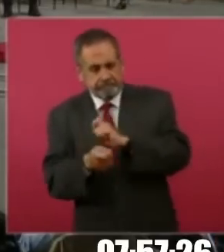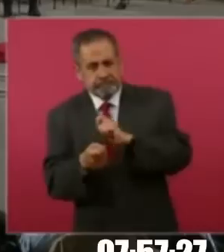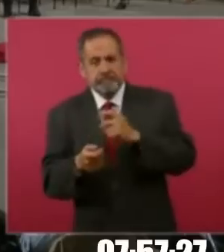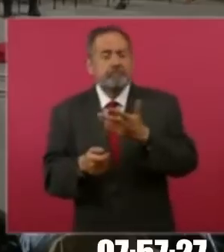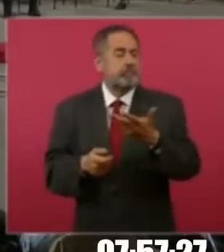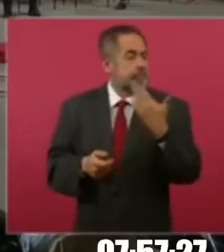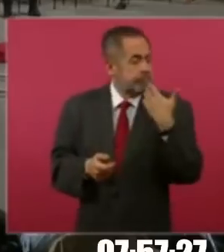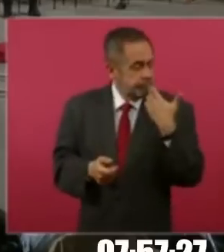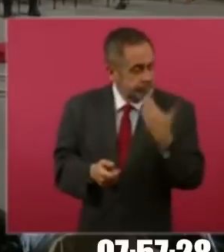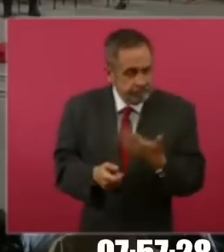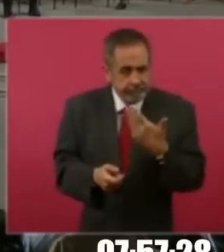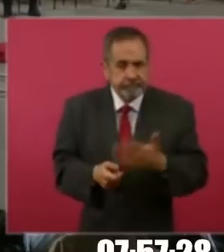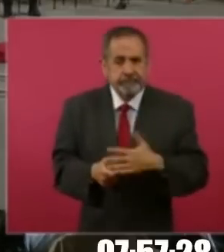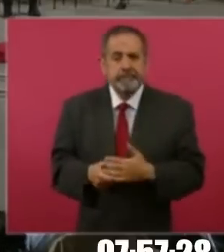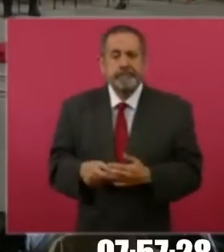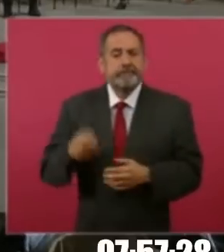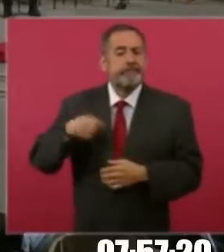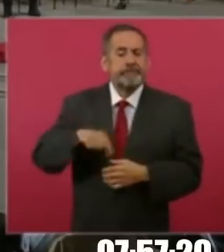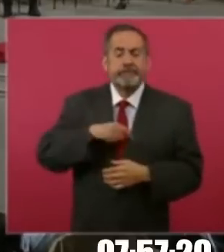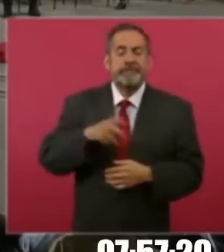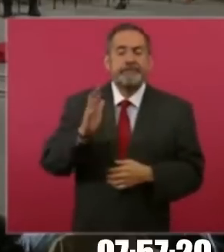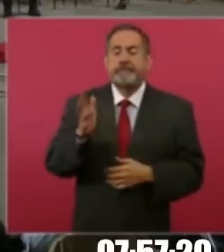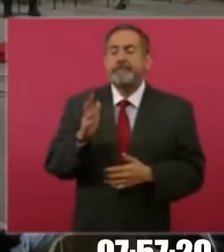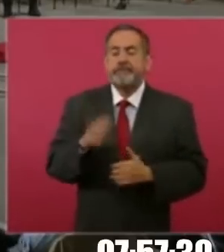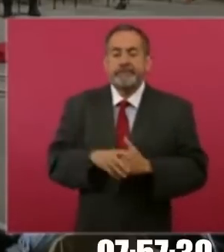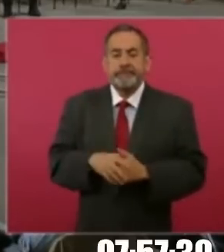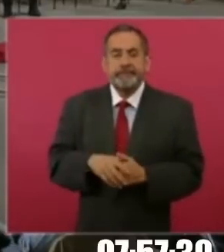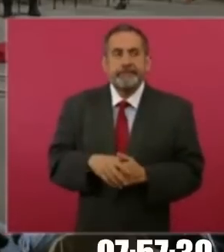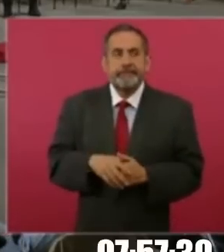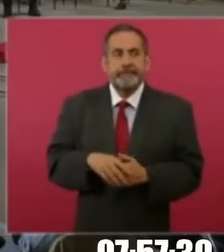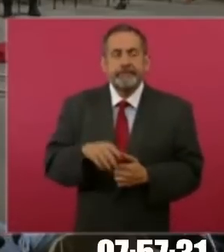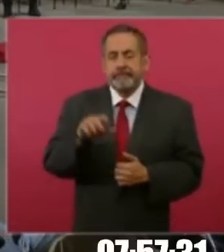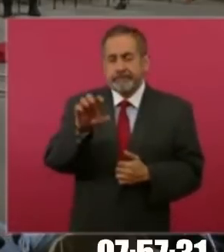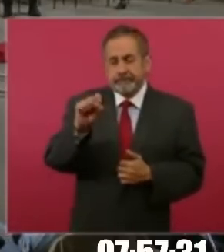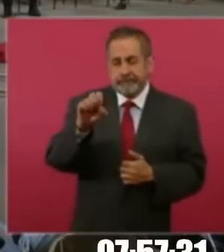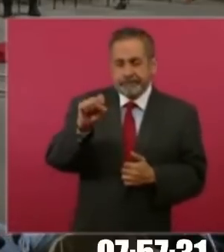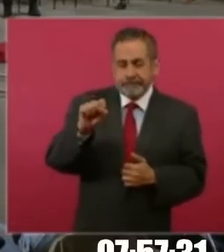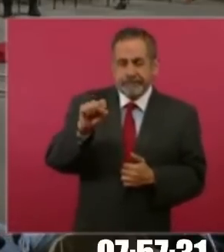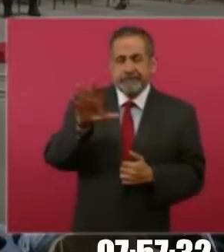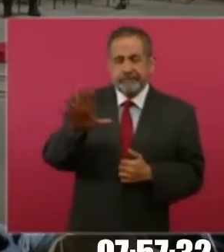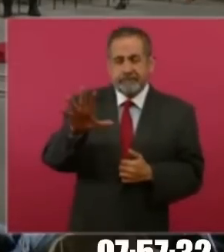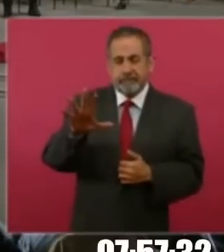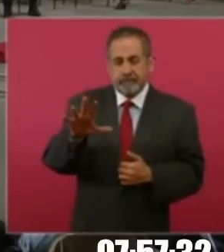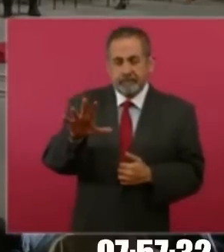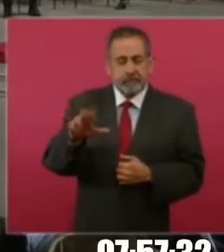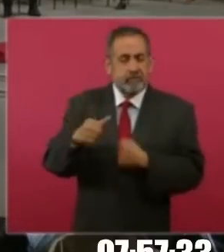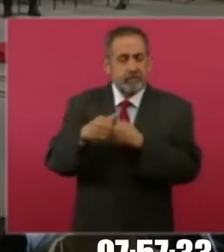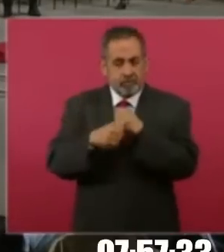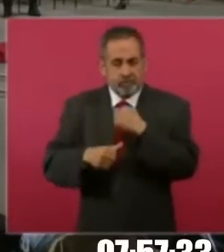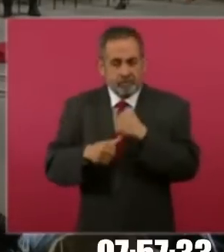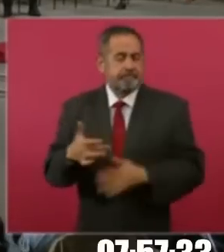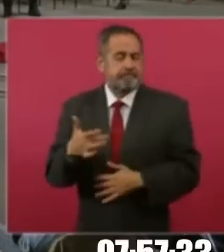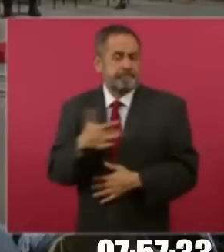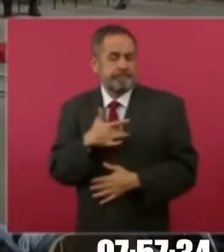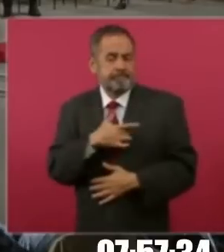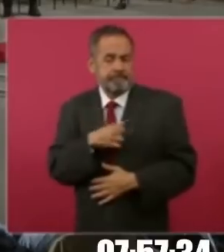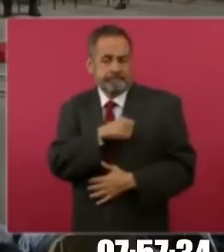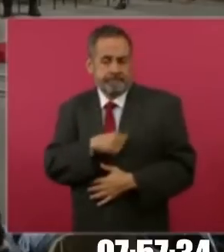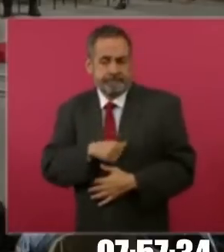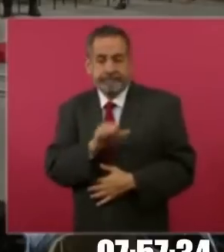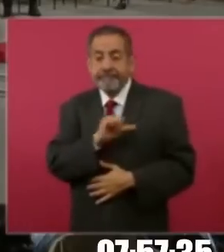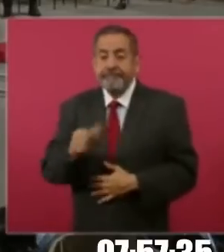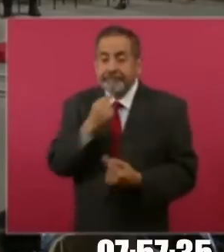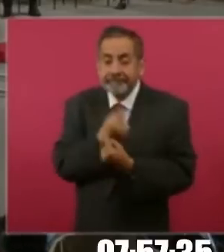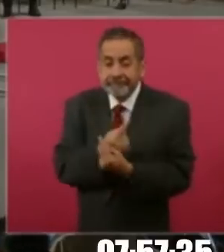hemos realizado 65 operaciones cardíacas a niños